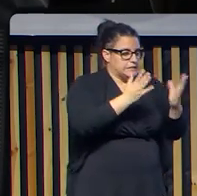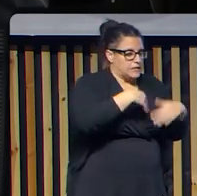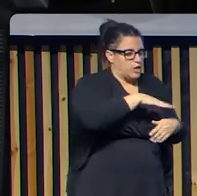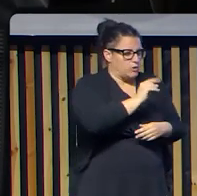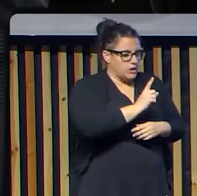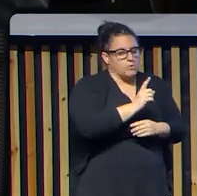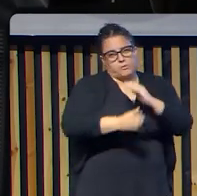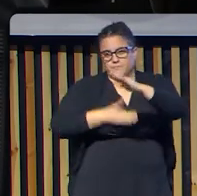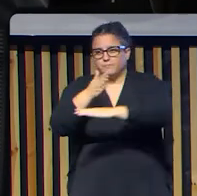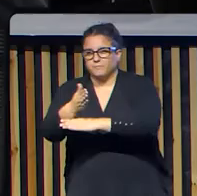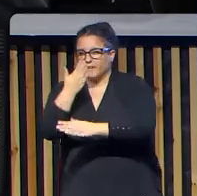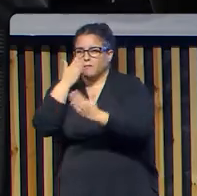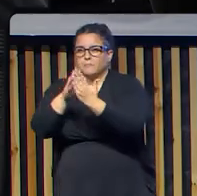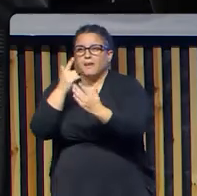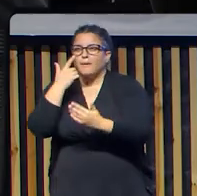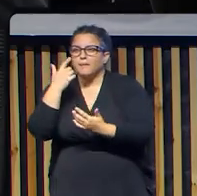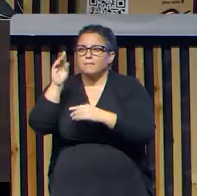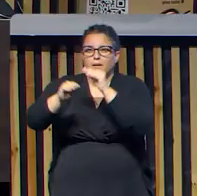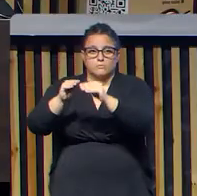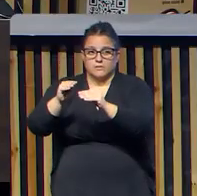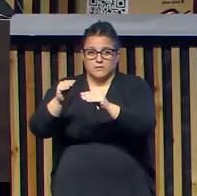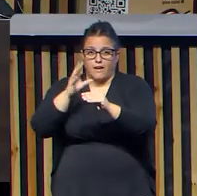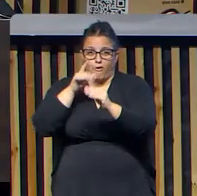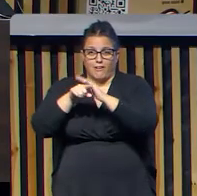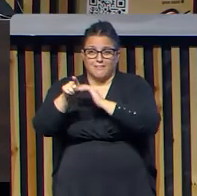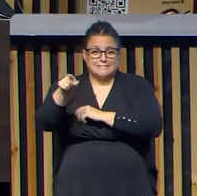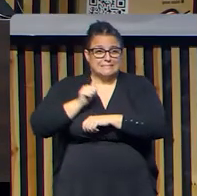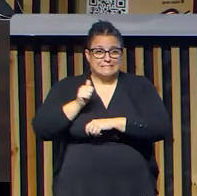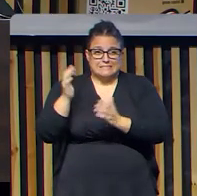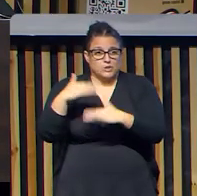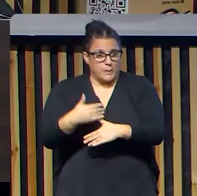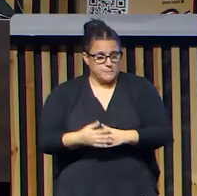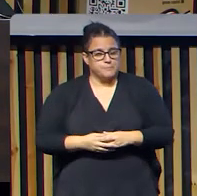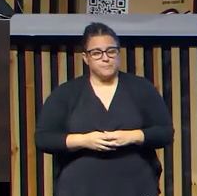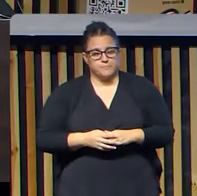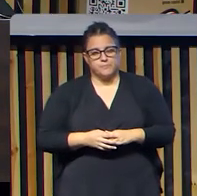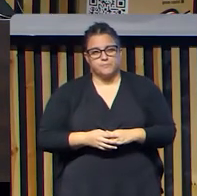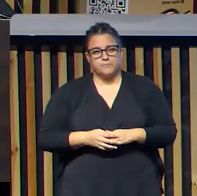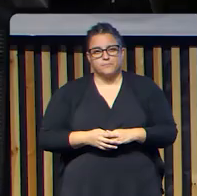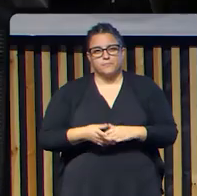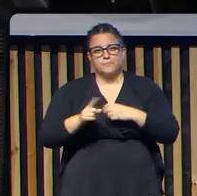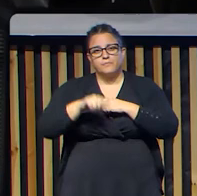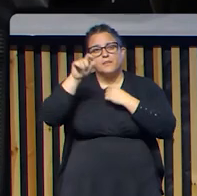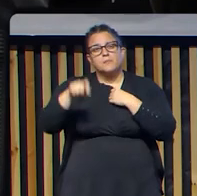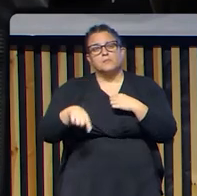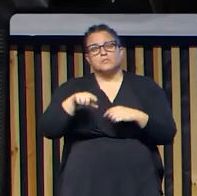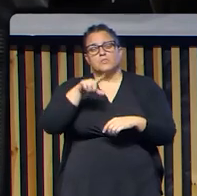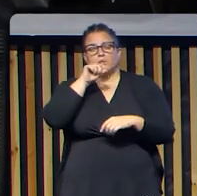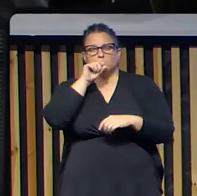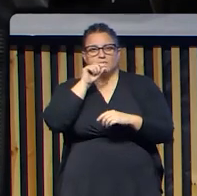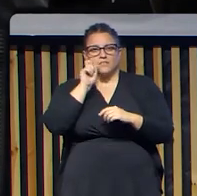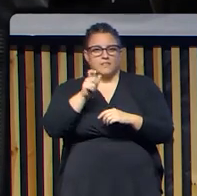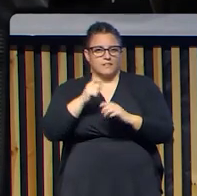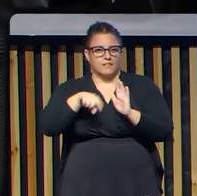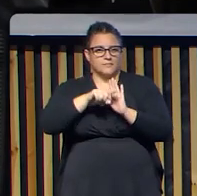a preguntar oiga que tengo que hacer Bueno hay este tuitero que es un activista